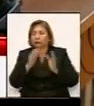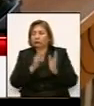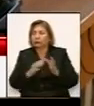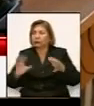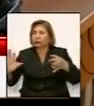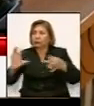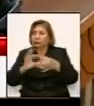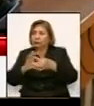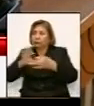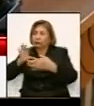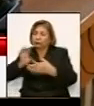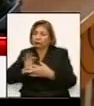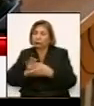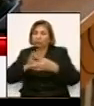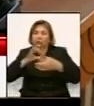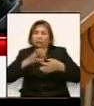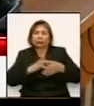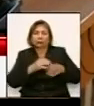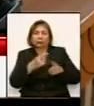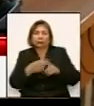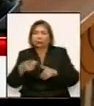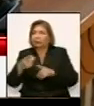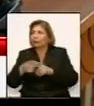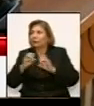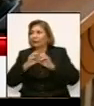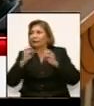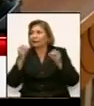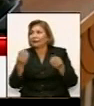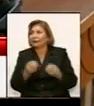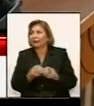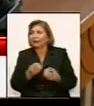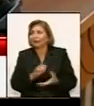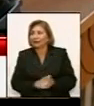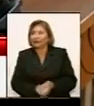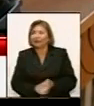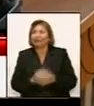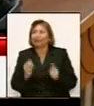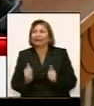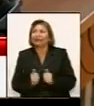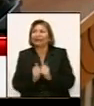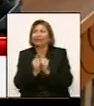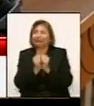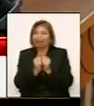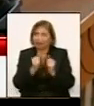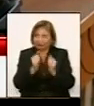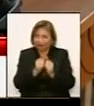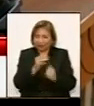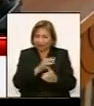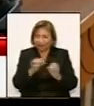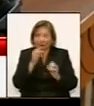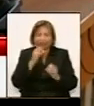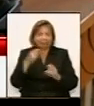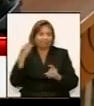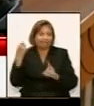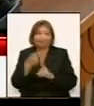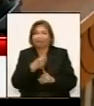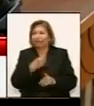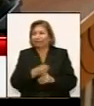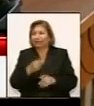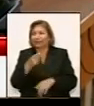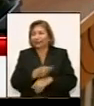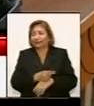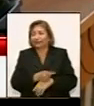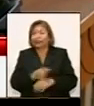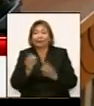alianzas estratégicas con diversas organizaciones que sirvan sobre todo de acompañamiento a las personas que lidian con la violencia. Y en